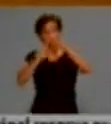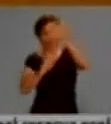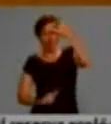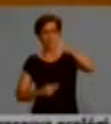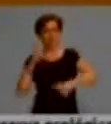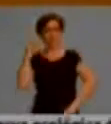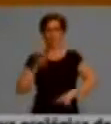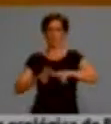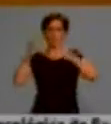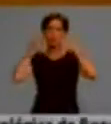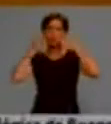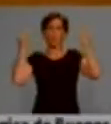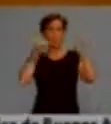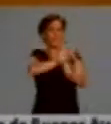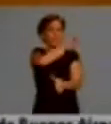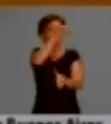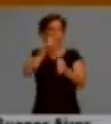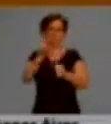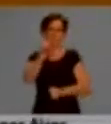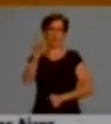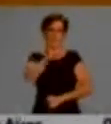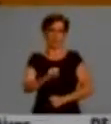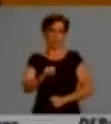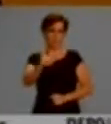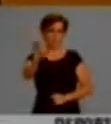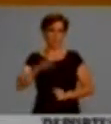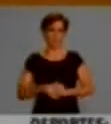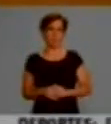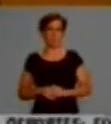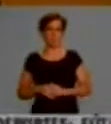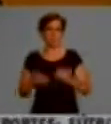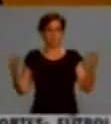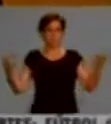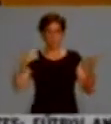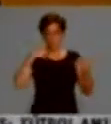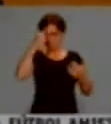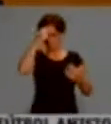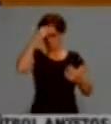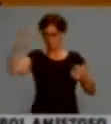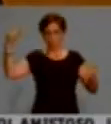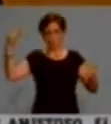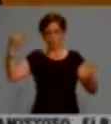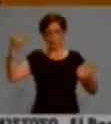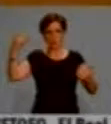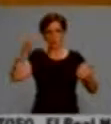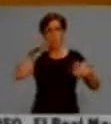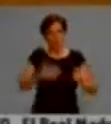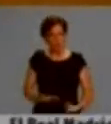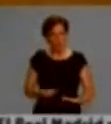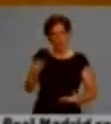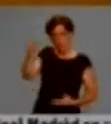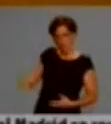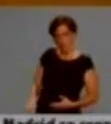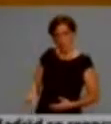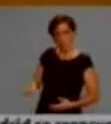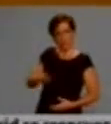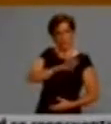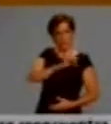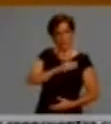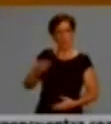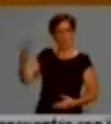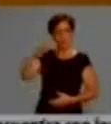durante más de 20 años. Y la pregunta es, ¿cabe imaginar al señor Bárcenas inventándose